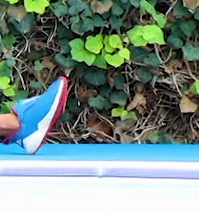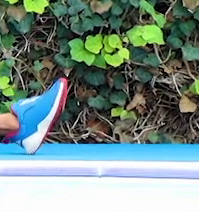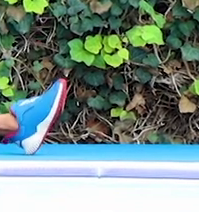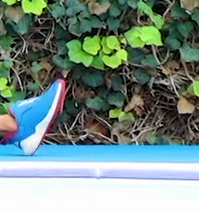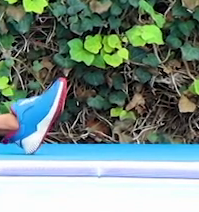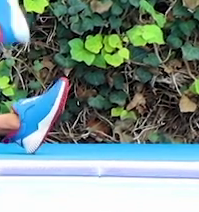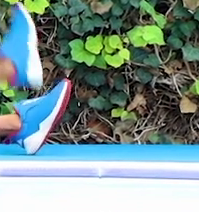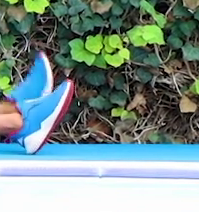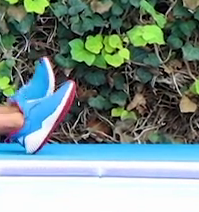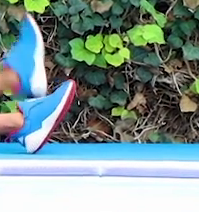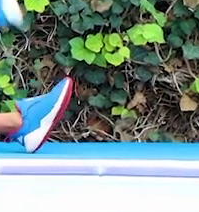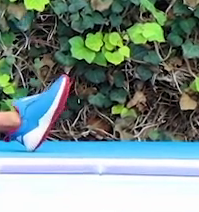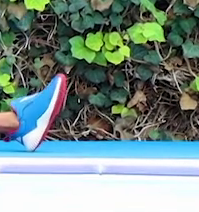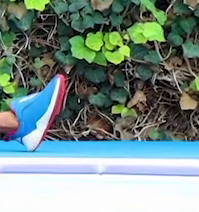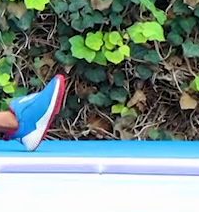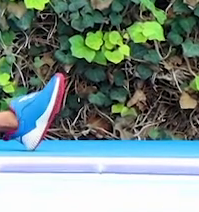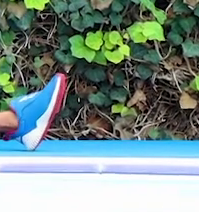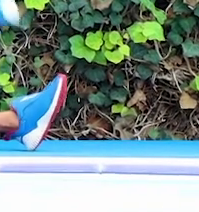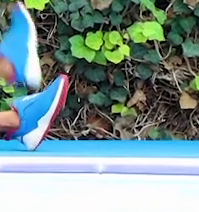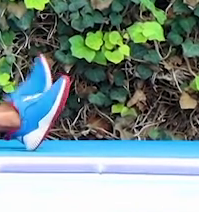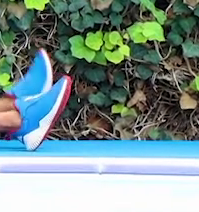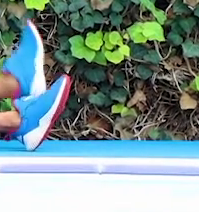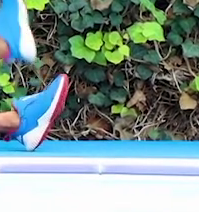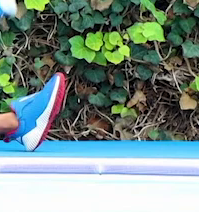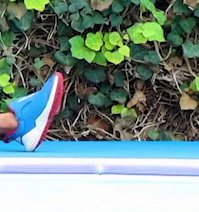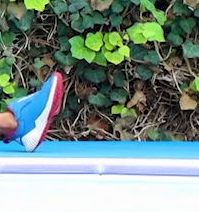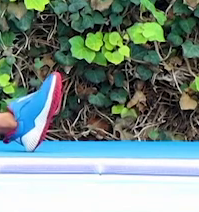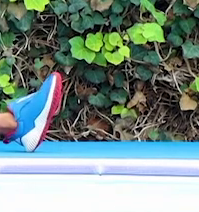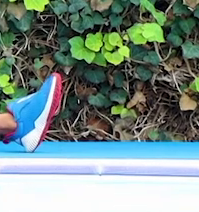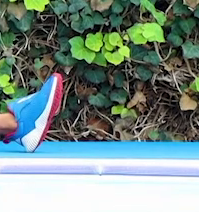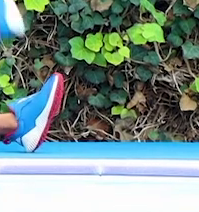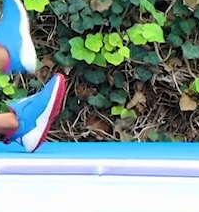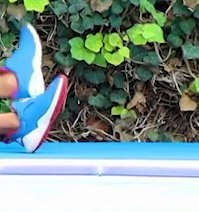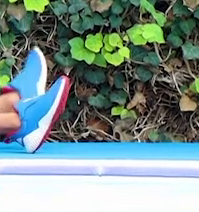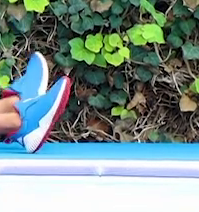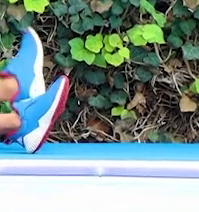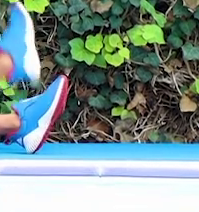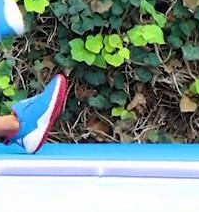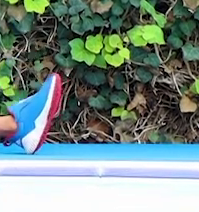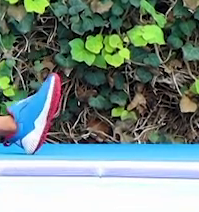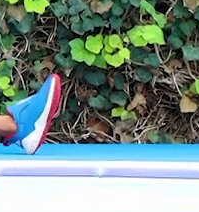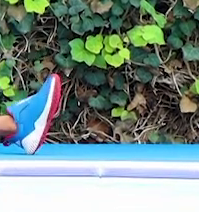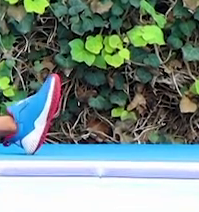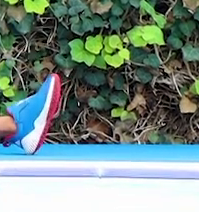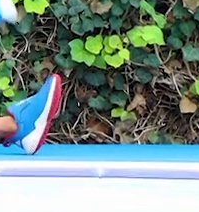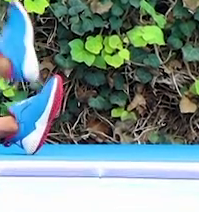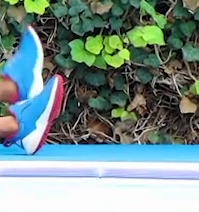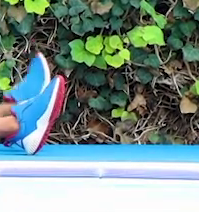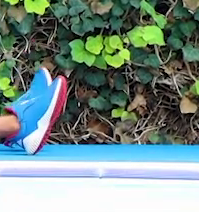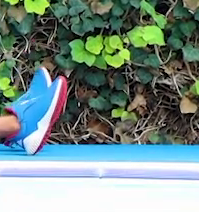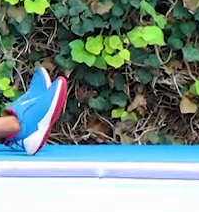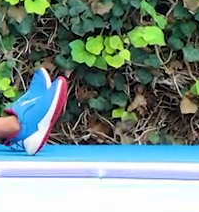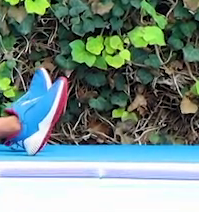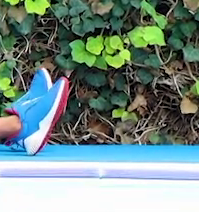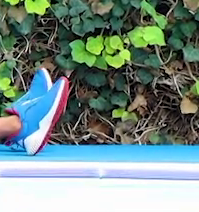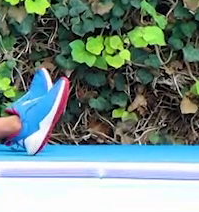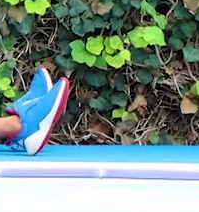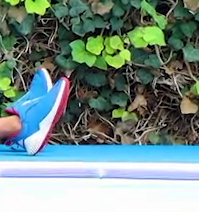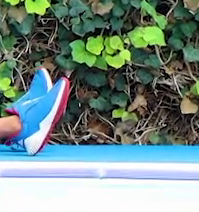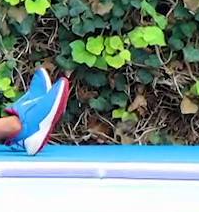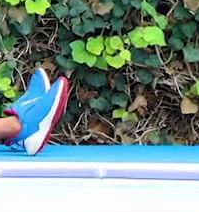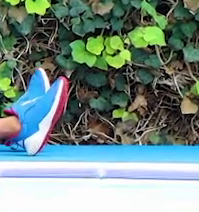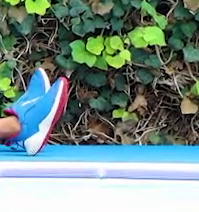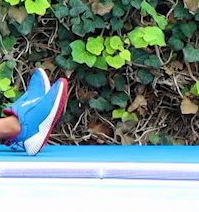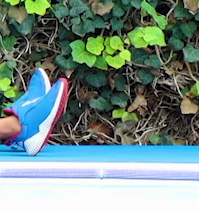toque el suelo. Muy bien, estira muy bien. Sin que toque el suelo, perfecto. Una más, descansamos.